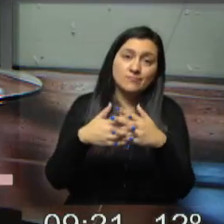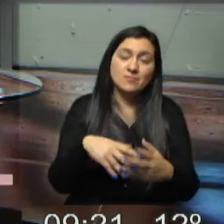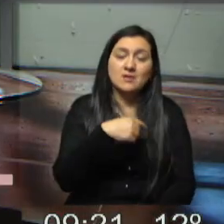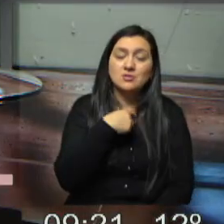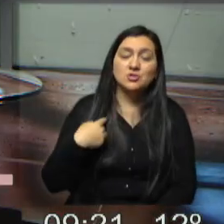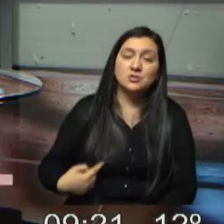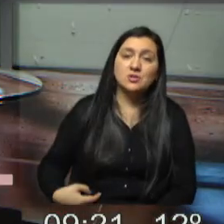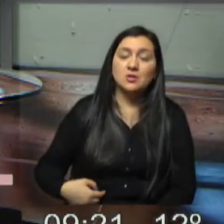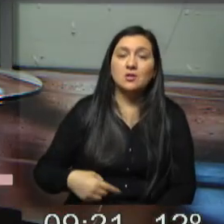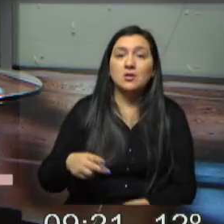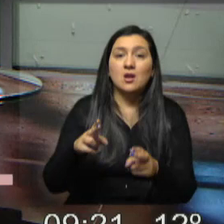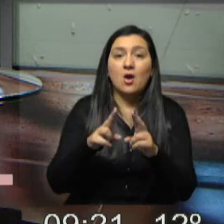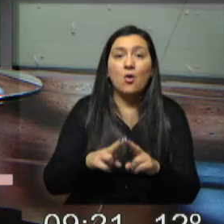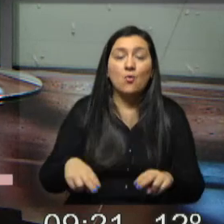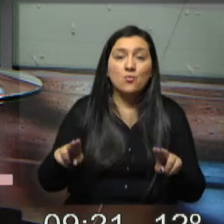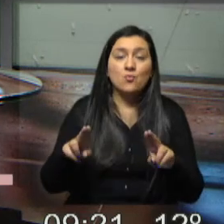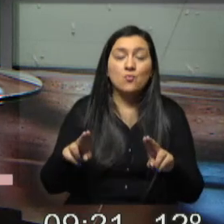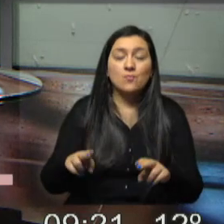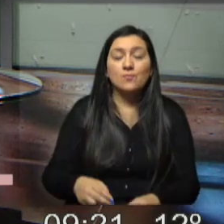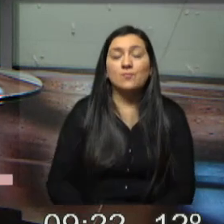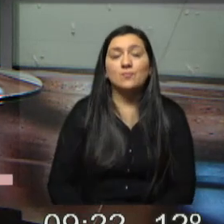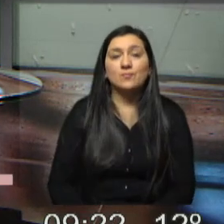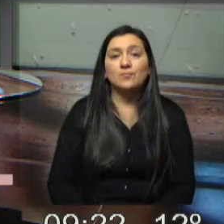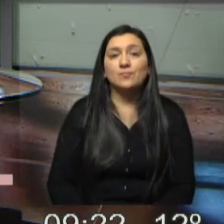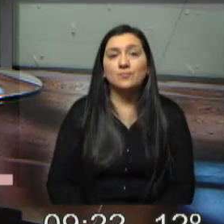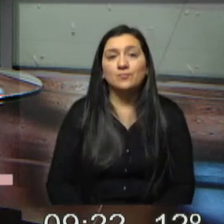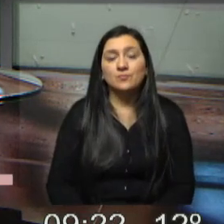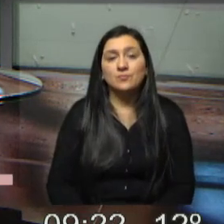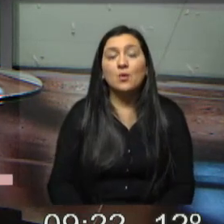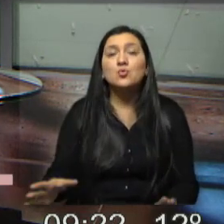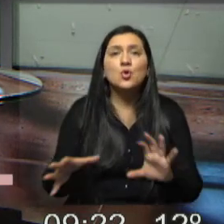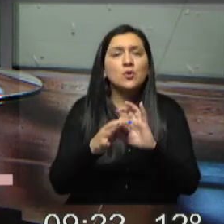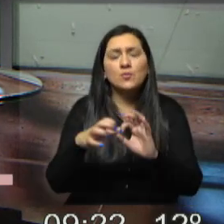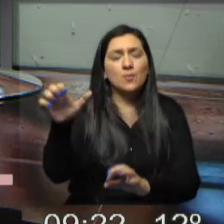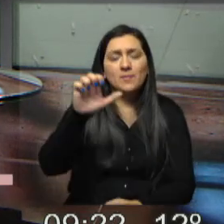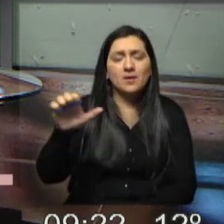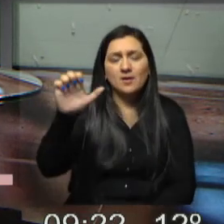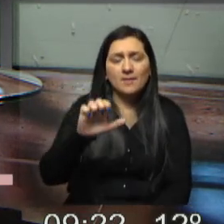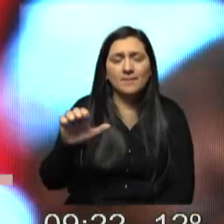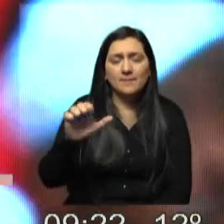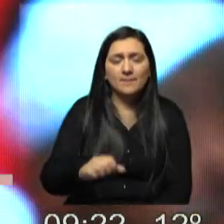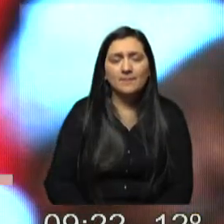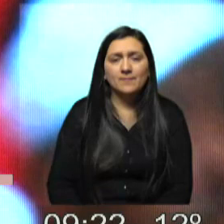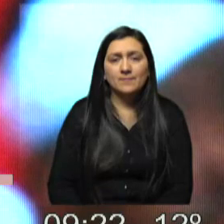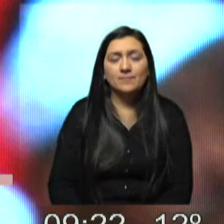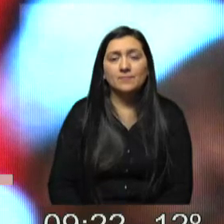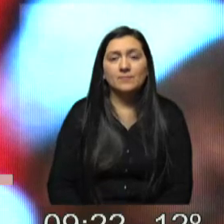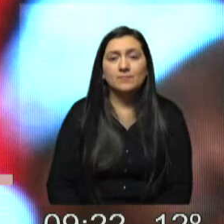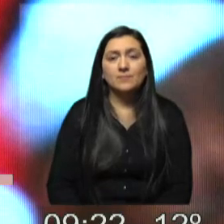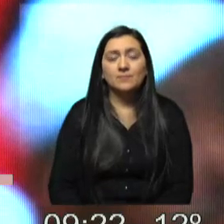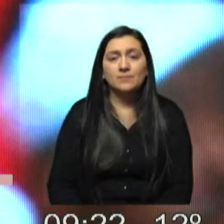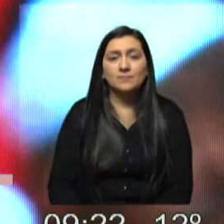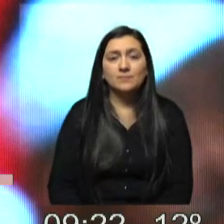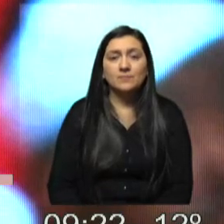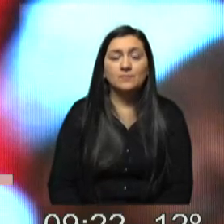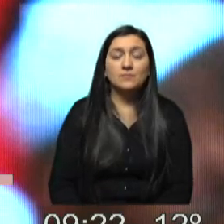Europea, que además tiene un planteo sobre autonomía estratégica, sobre terciar y evitar las polarizaciones